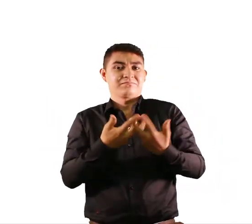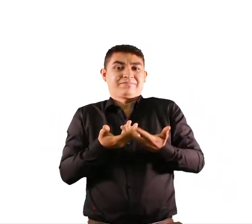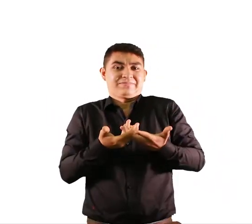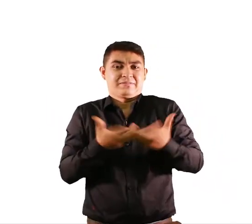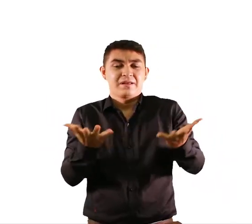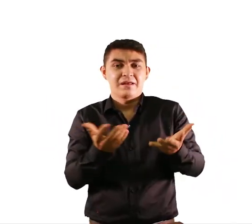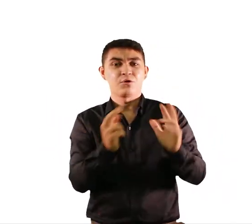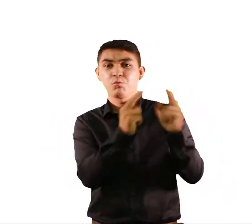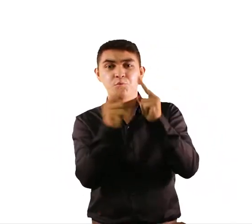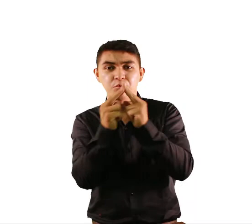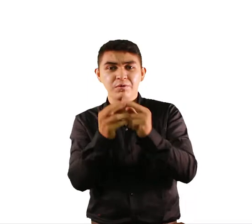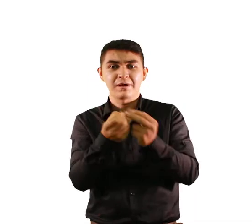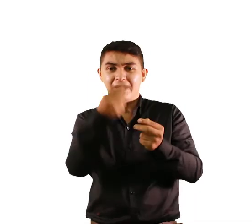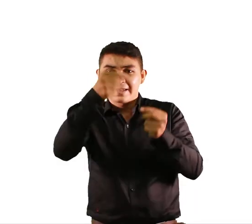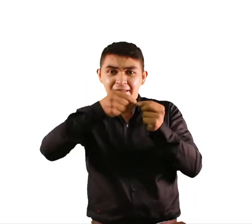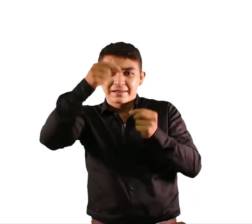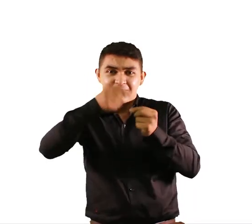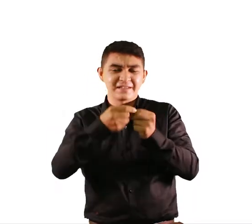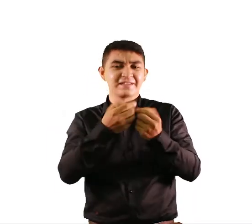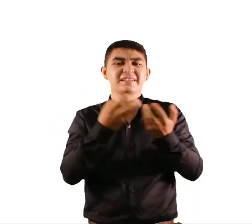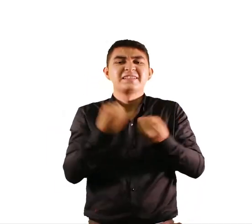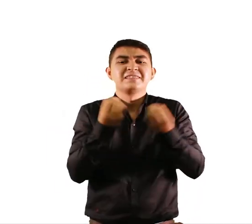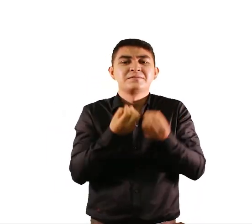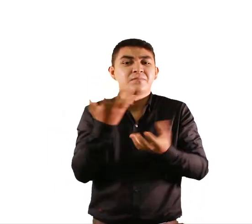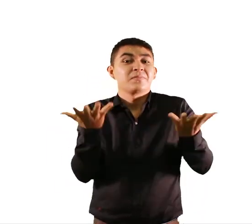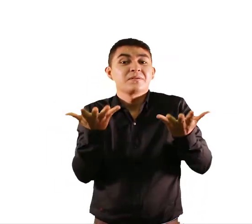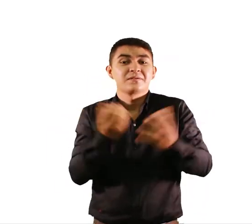no conocemos ese valor, ¿qué hacemos?